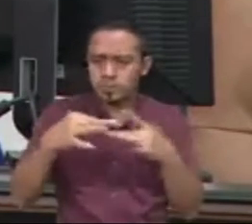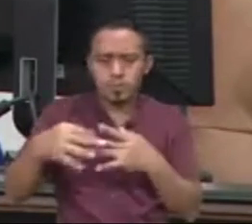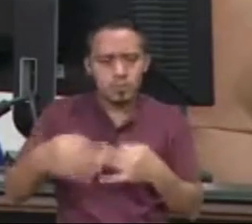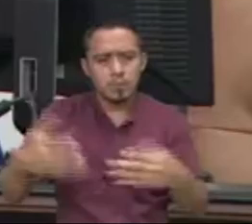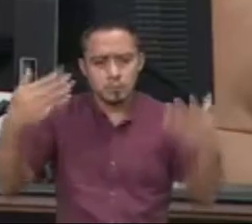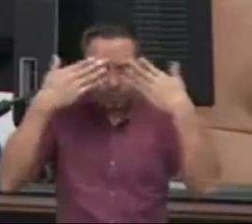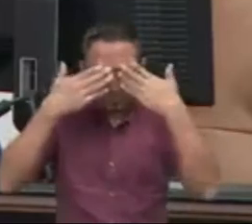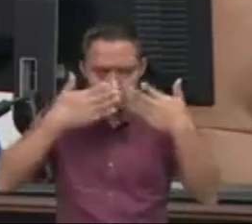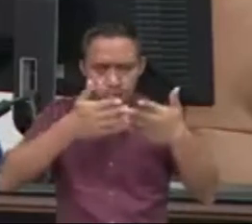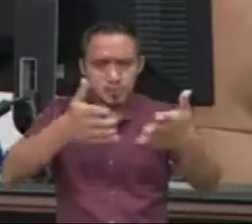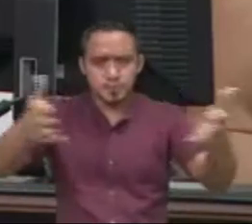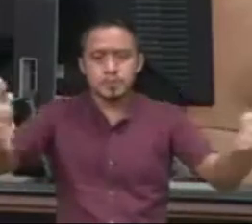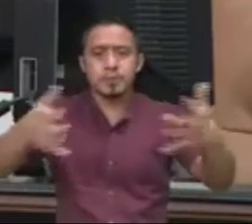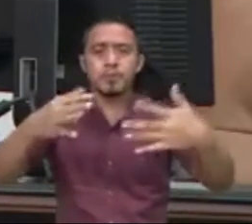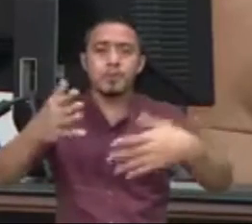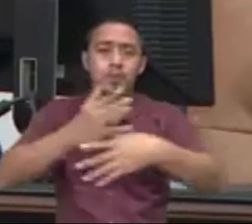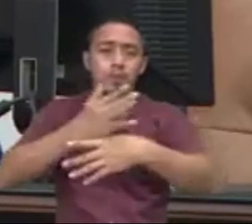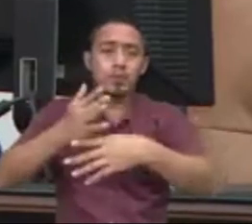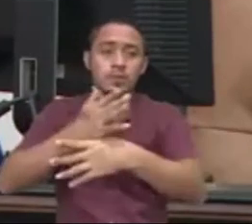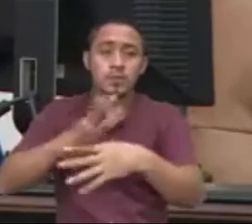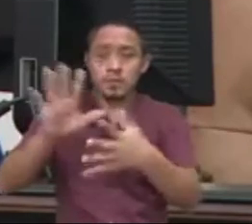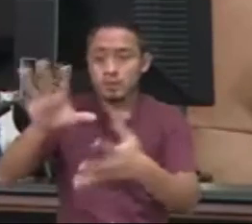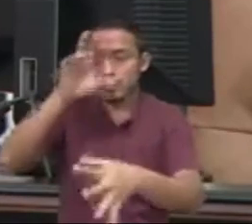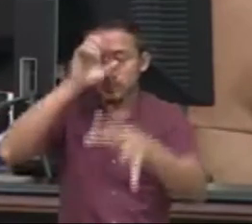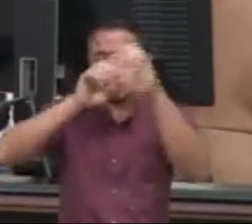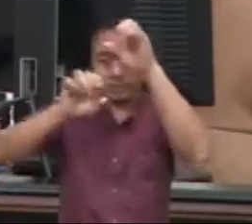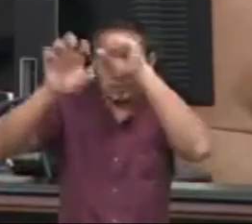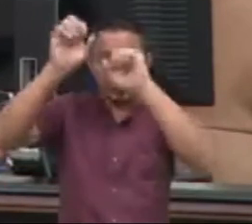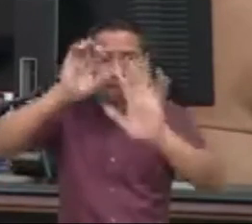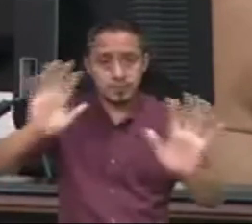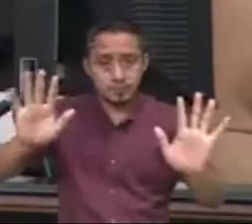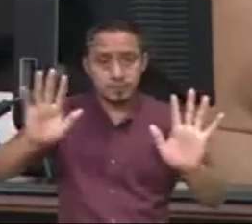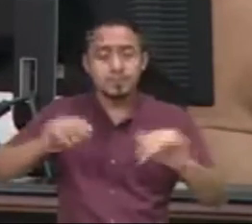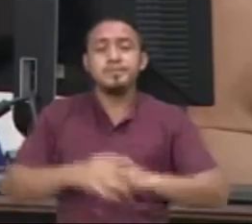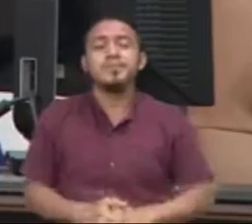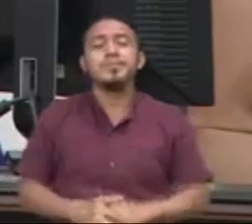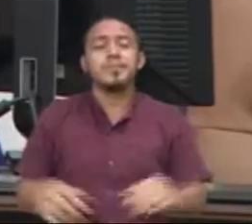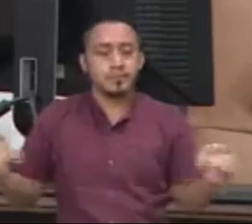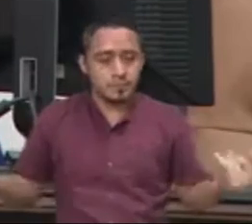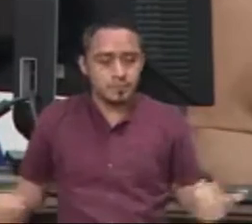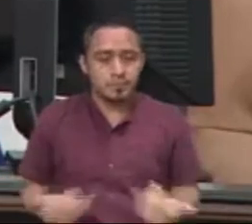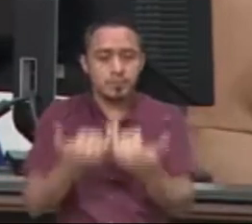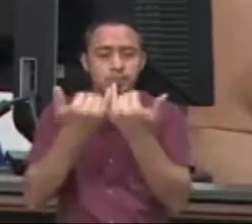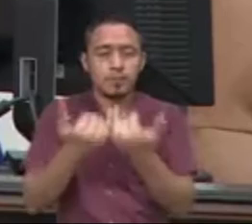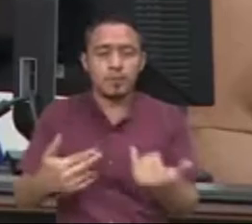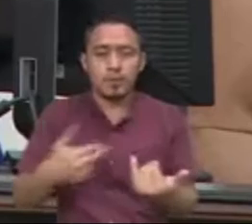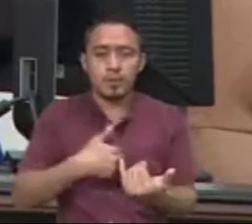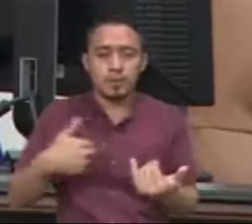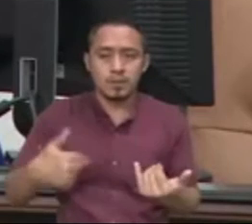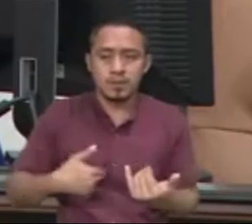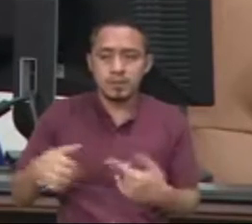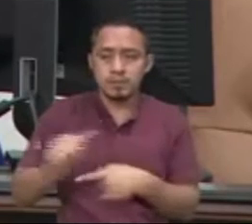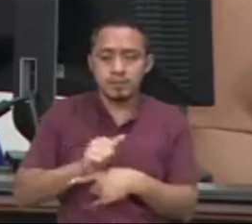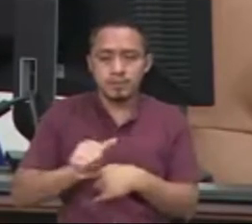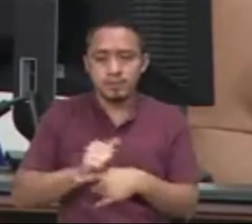sus conocimientos y habilidades adquiridas. Asimismo, se logra ejercitar